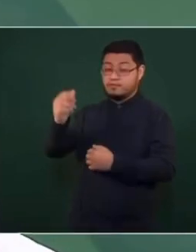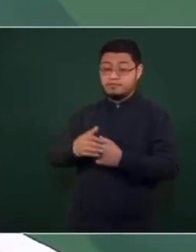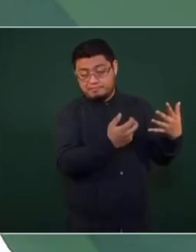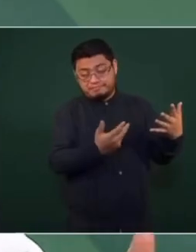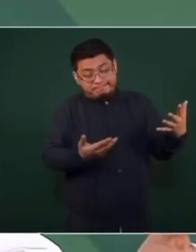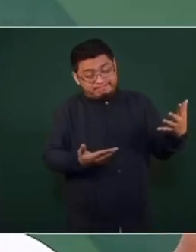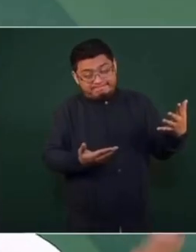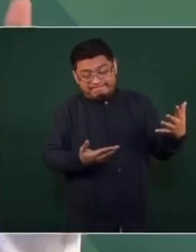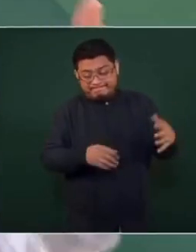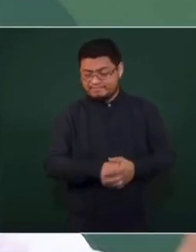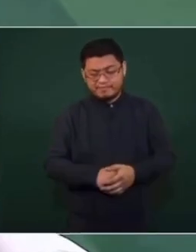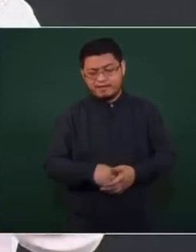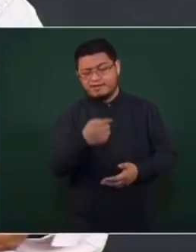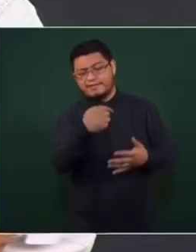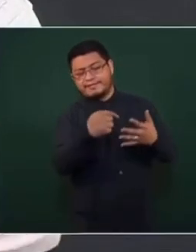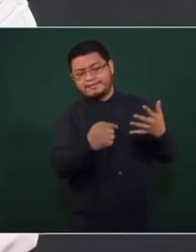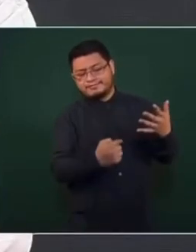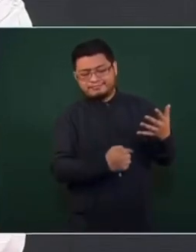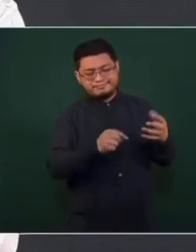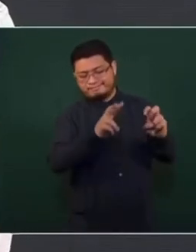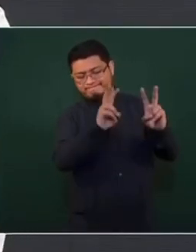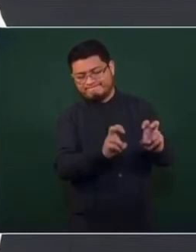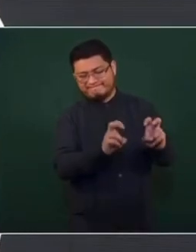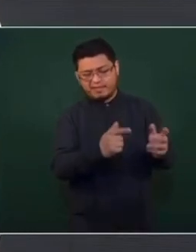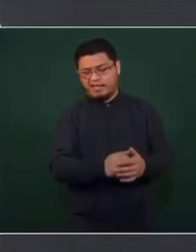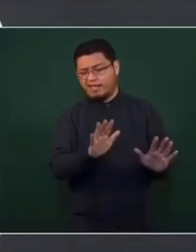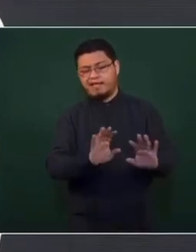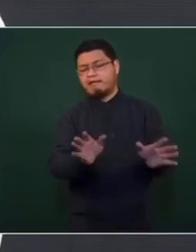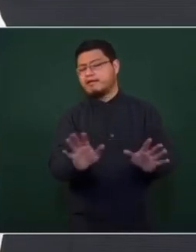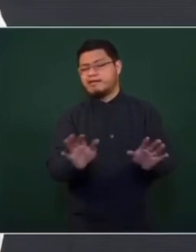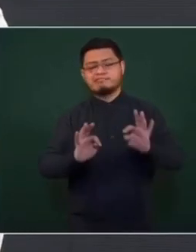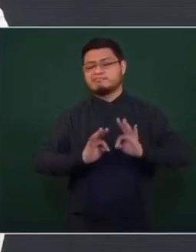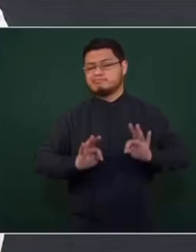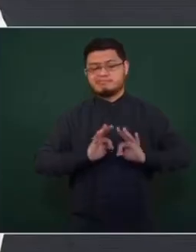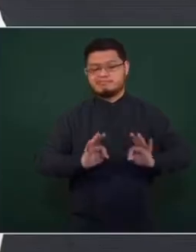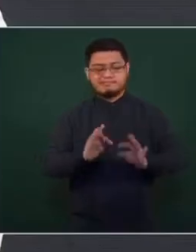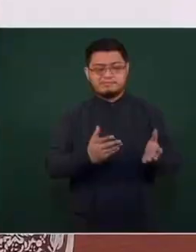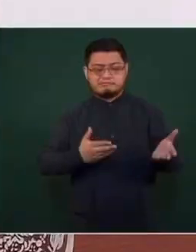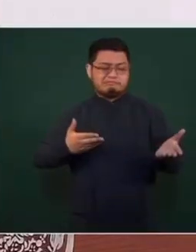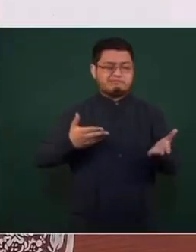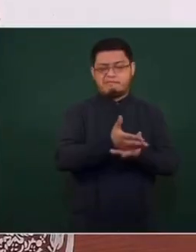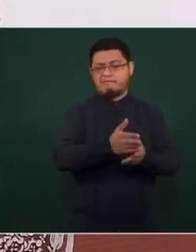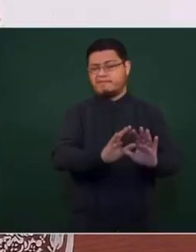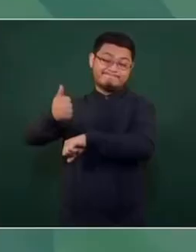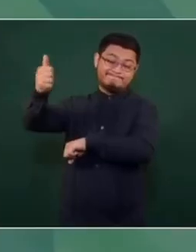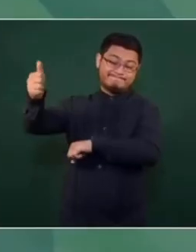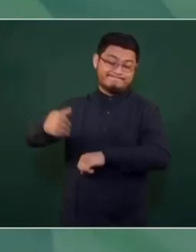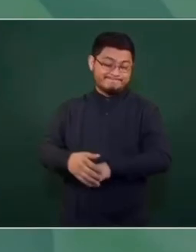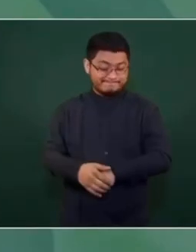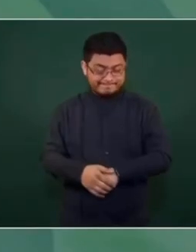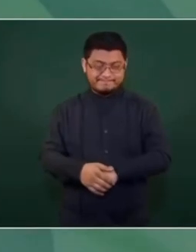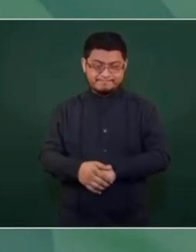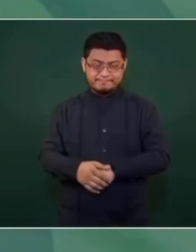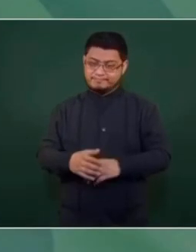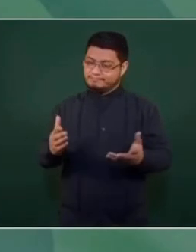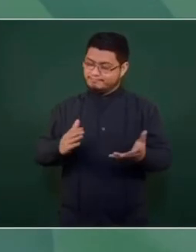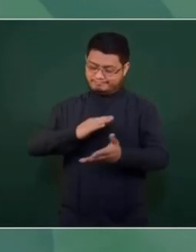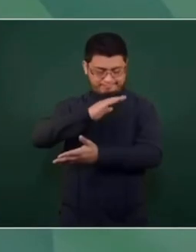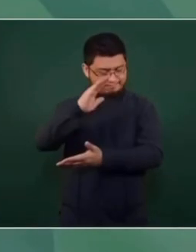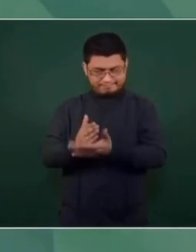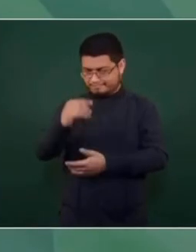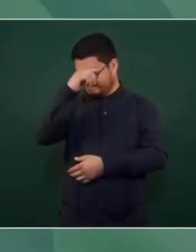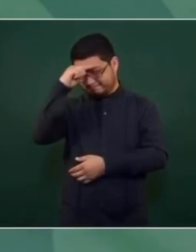haya dicho que esto no afecta a los pobres. Entonces, ya basta